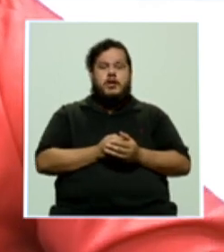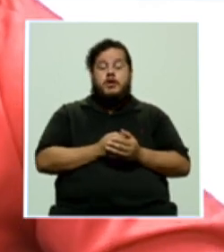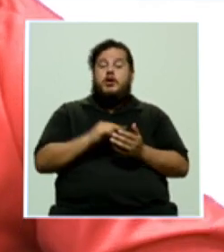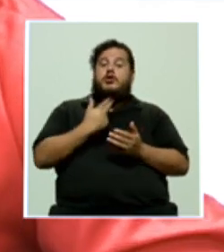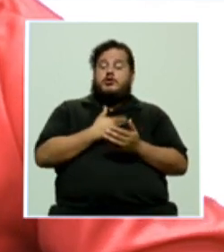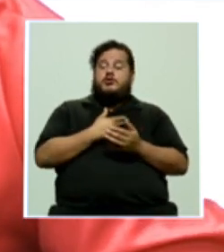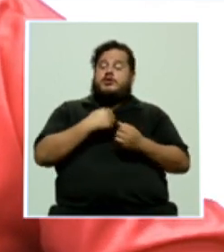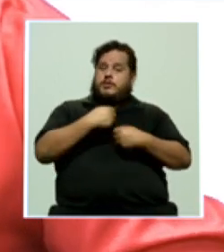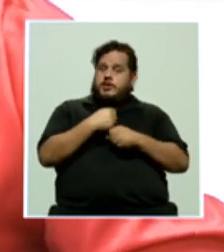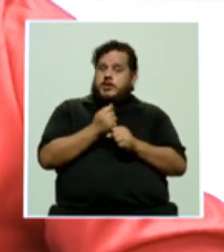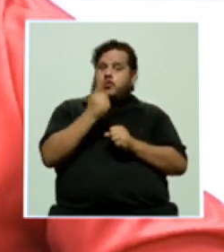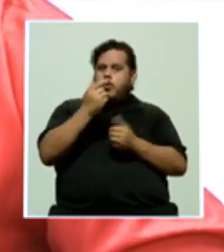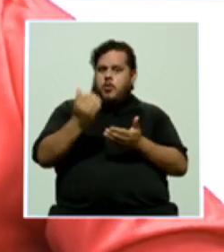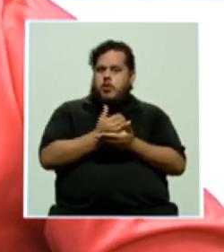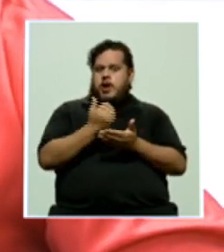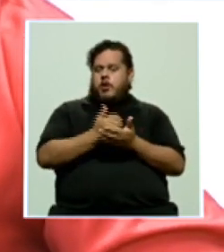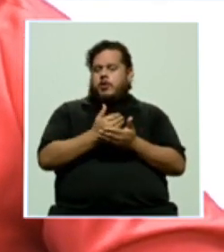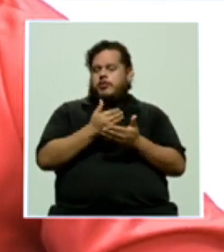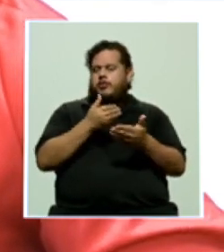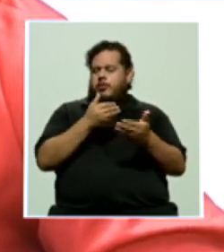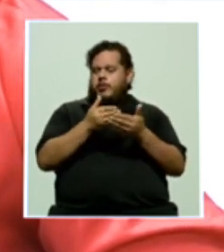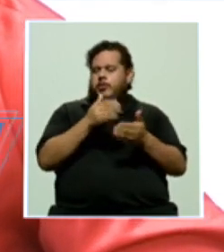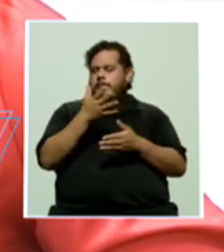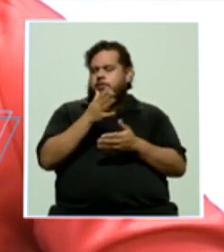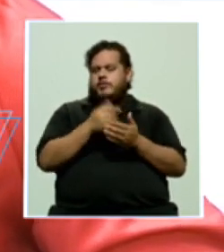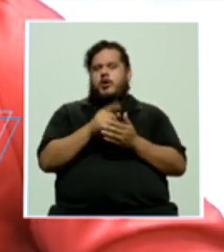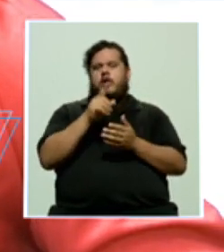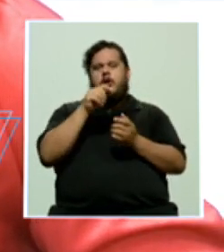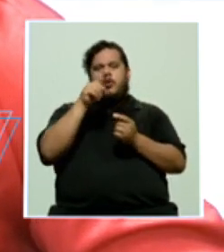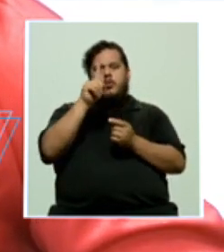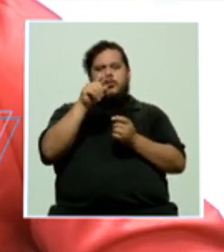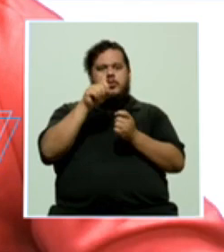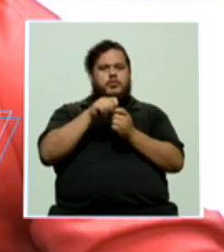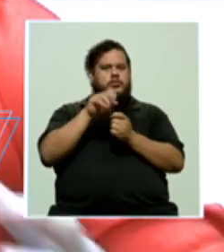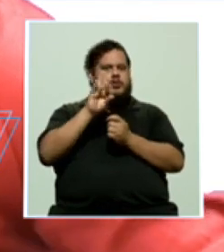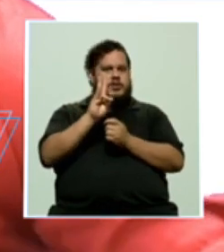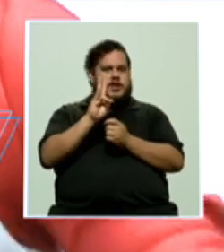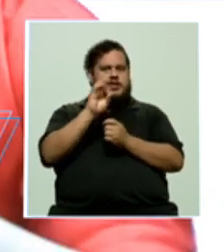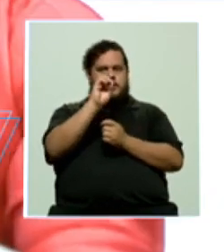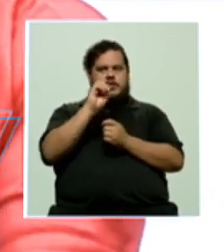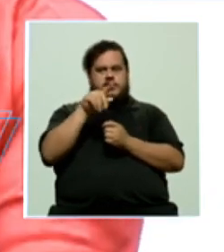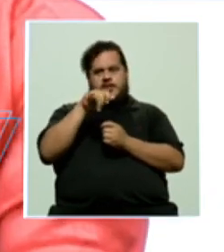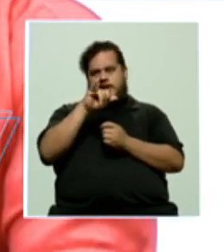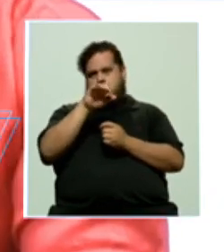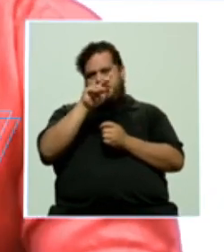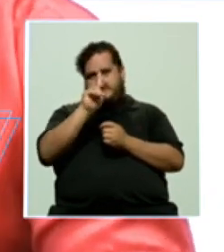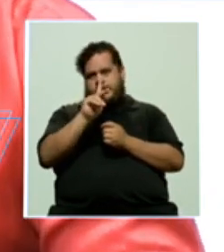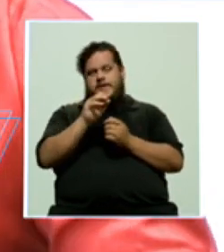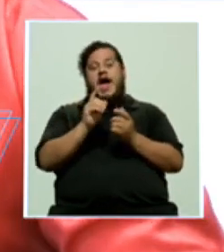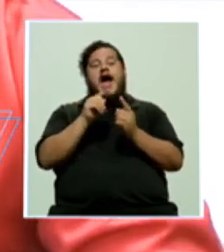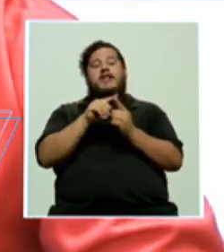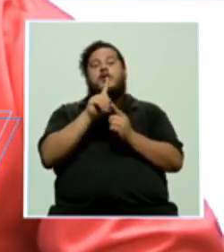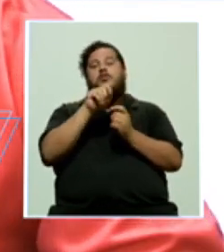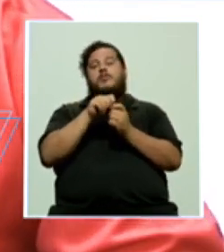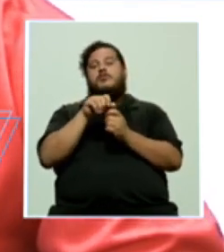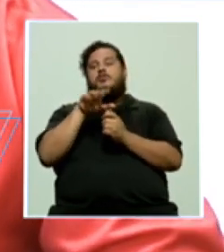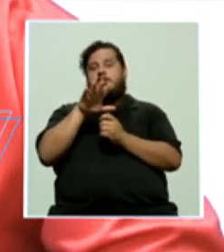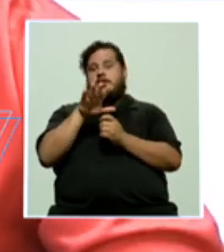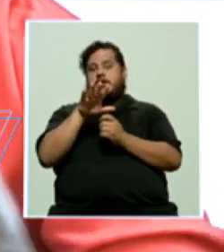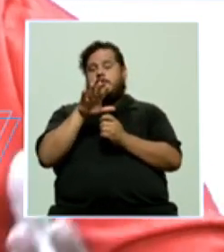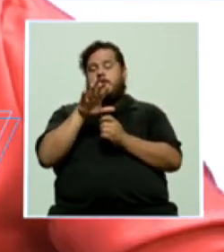Estaríamos generando un ahorro de cerca de 0.7 de Producto Interno Bruto hasta 1,5 del PIB, que